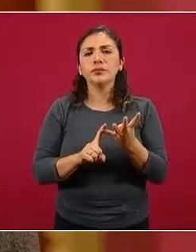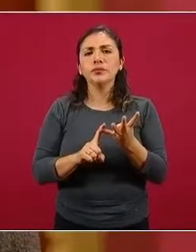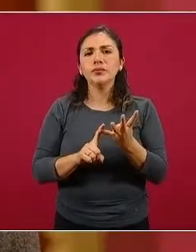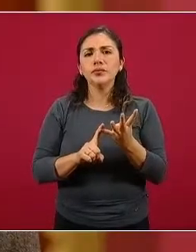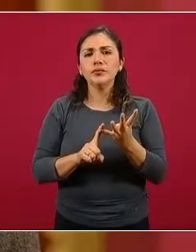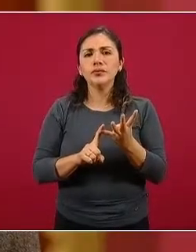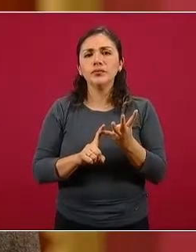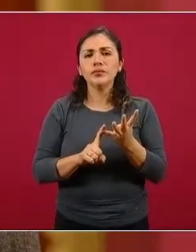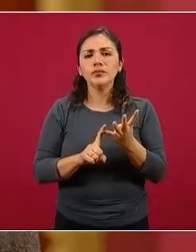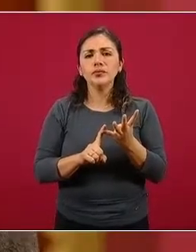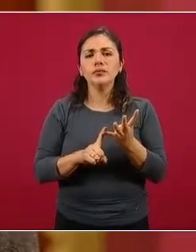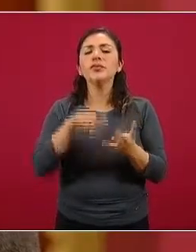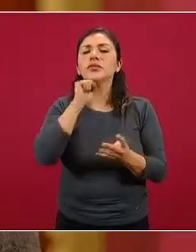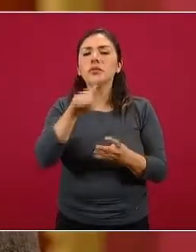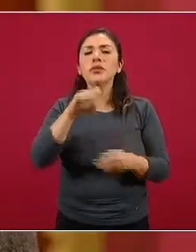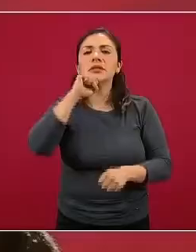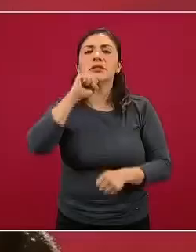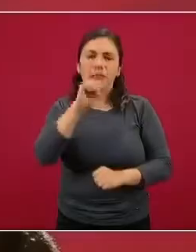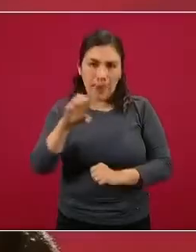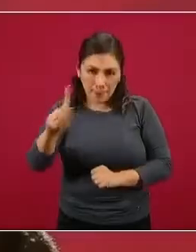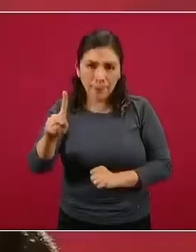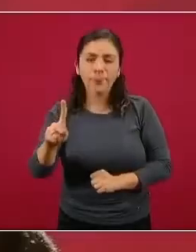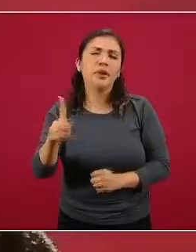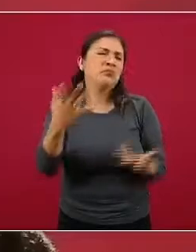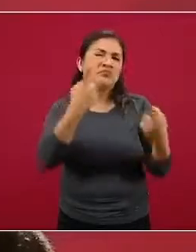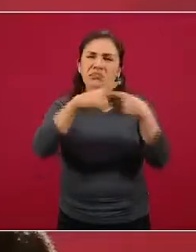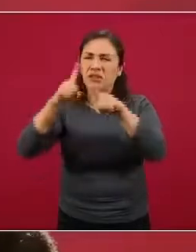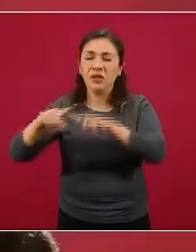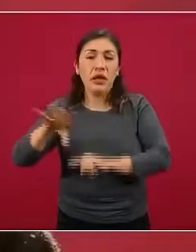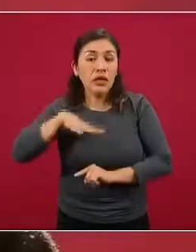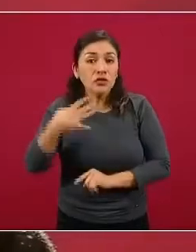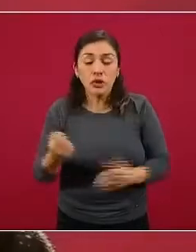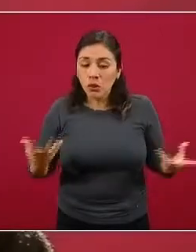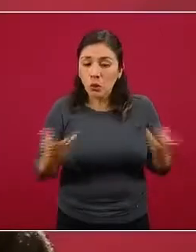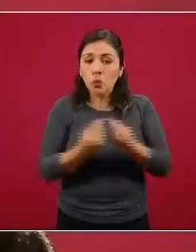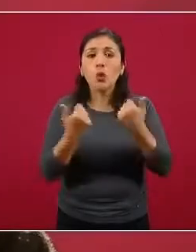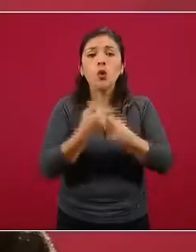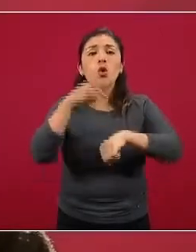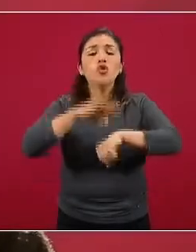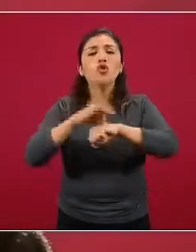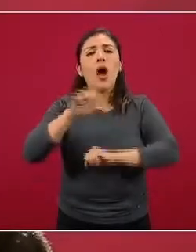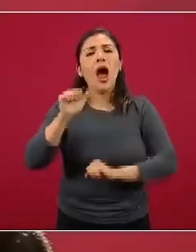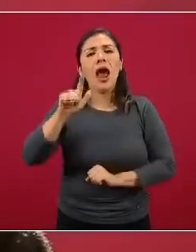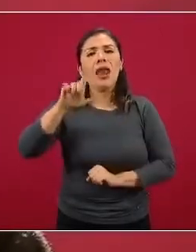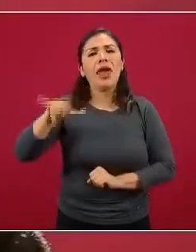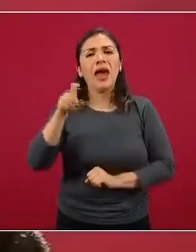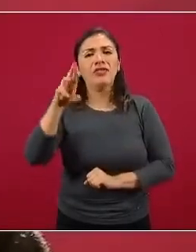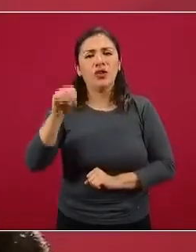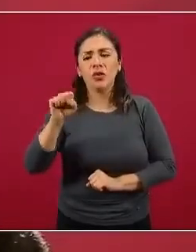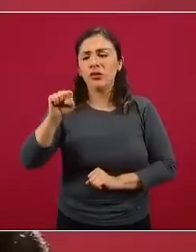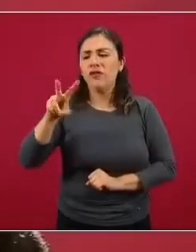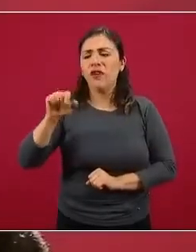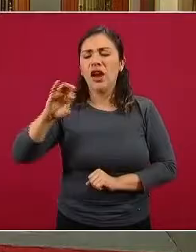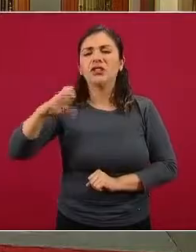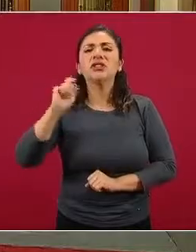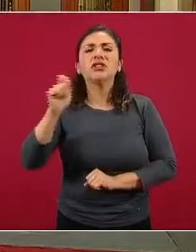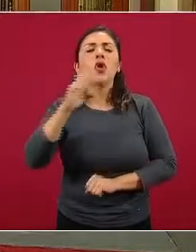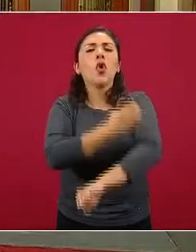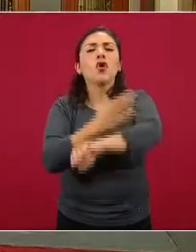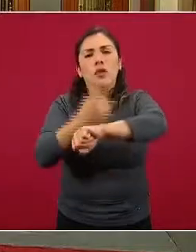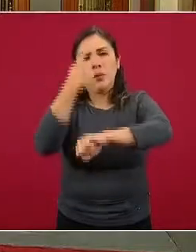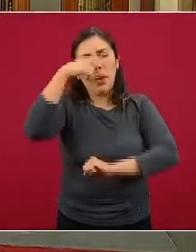México, la Secretaría de Educación Pública, etcétera. Este esfuerzo lo coordina el doctor Alejandro Esbarch, coordinador médico del